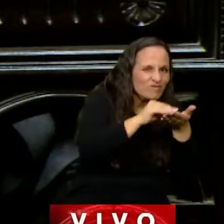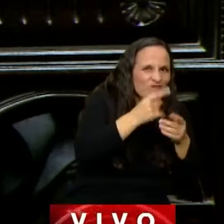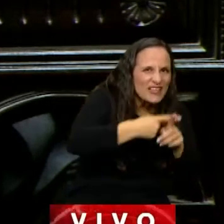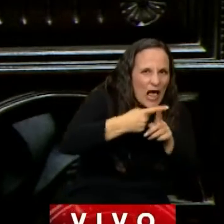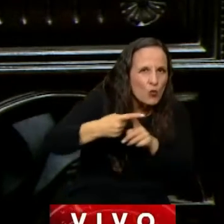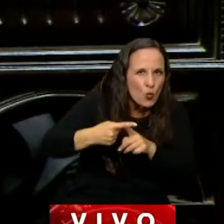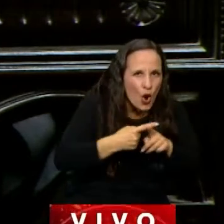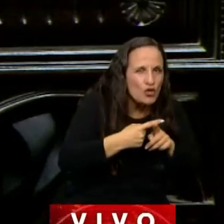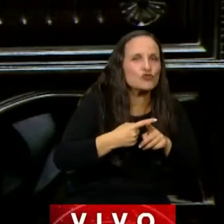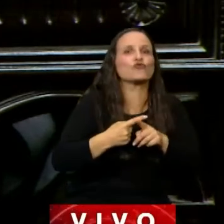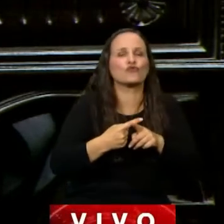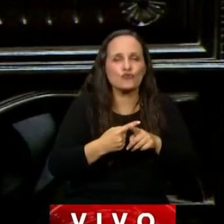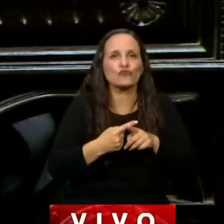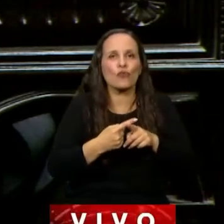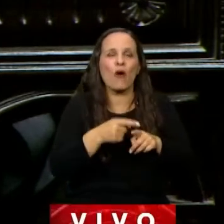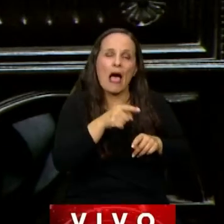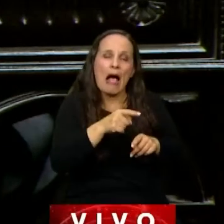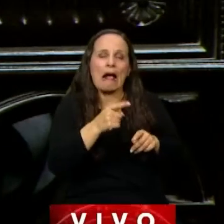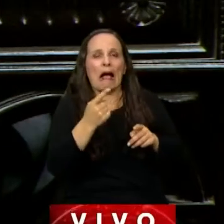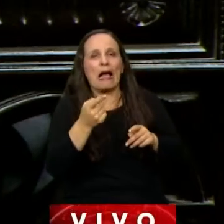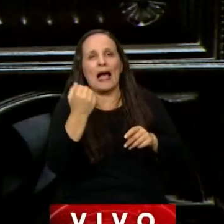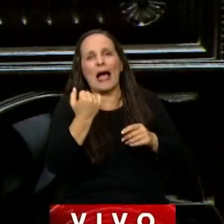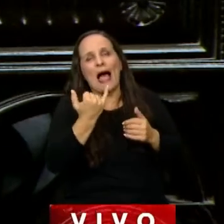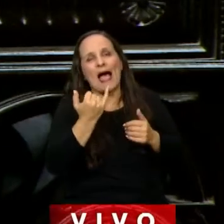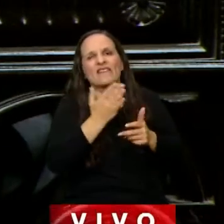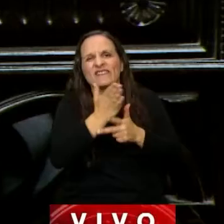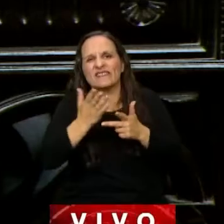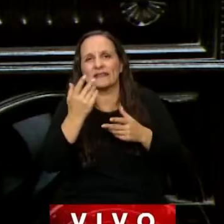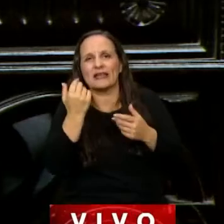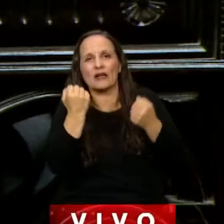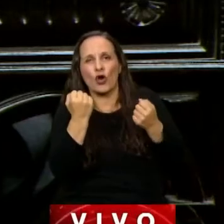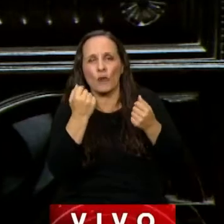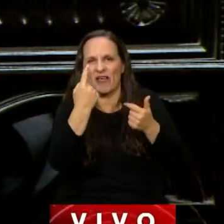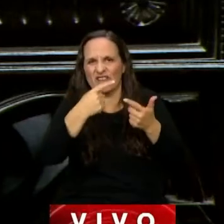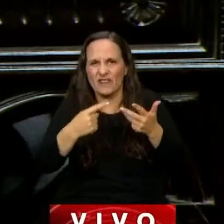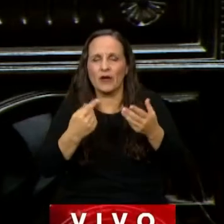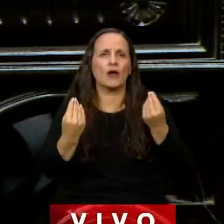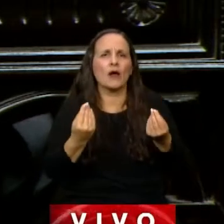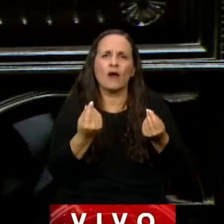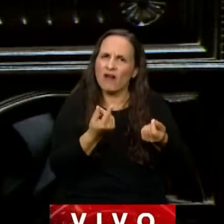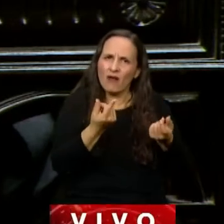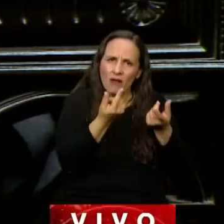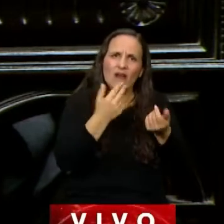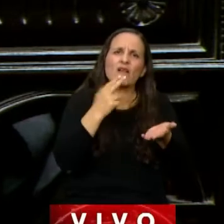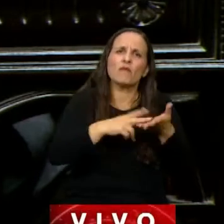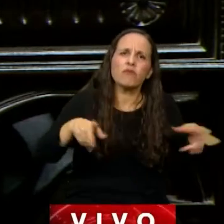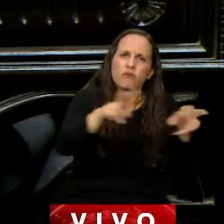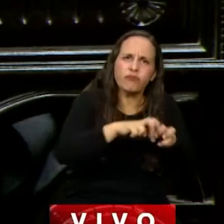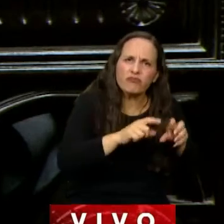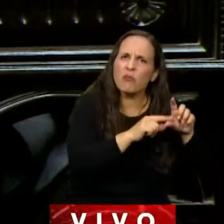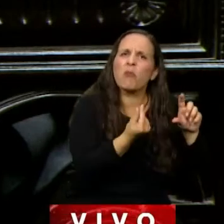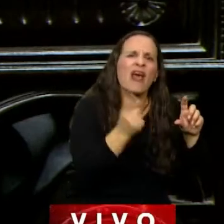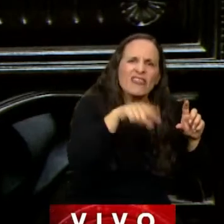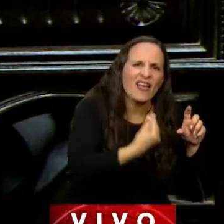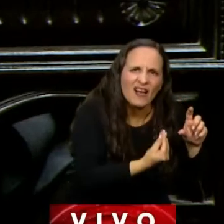Aquí aparecen las distintas variables económicas que se proyectan, con qué recursos fiscales va a contar el Estado, cuáles serán